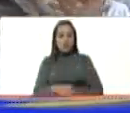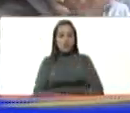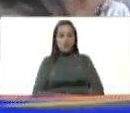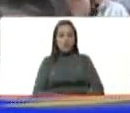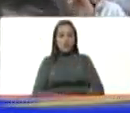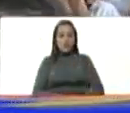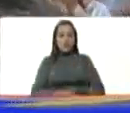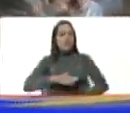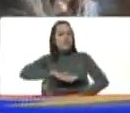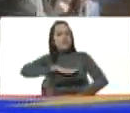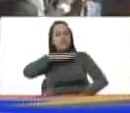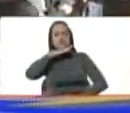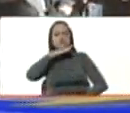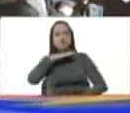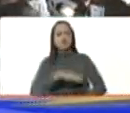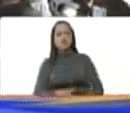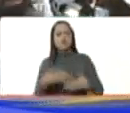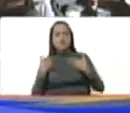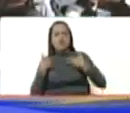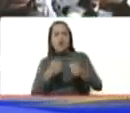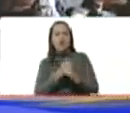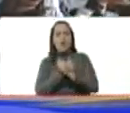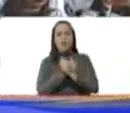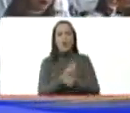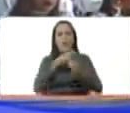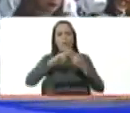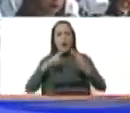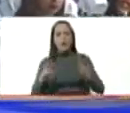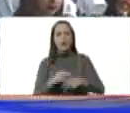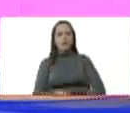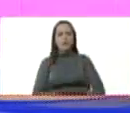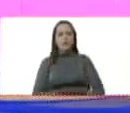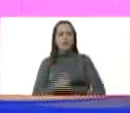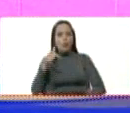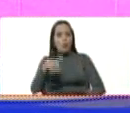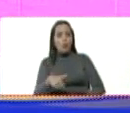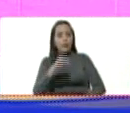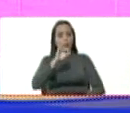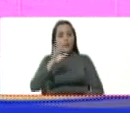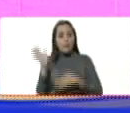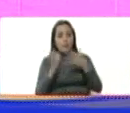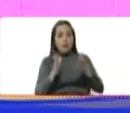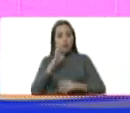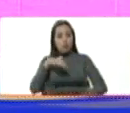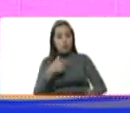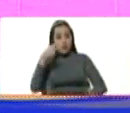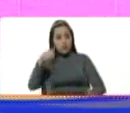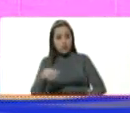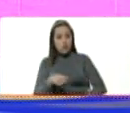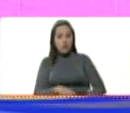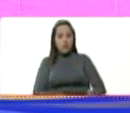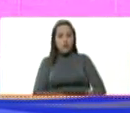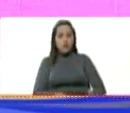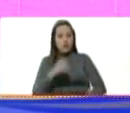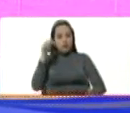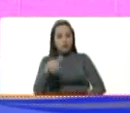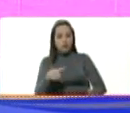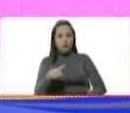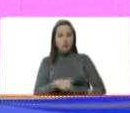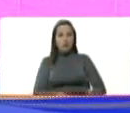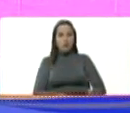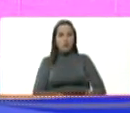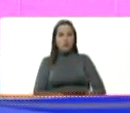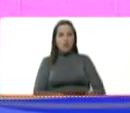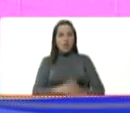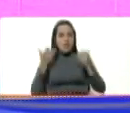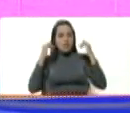salud, amor y paz. Judith, hoy es 3 de marzo, podemos decir que hoy estamos ya